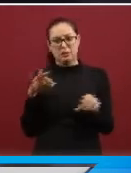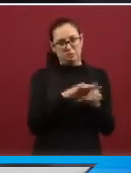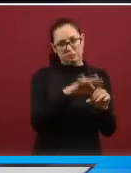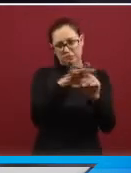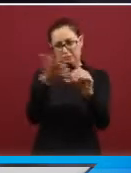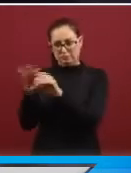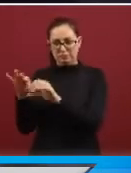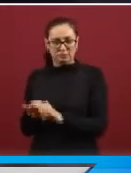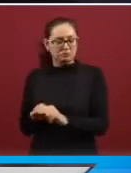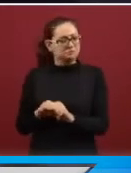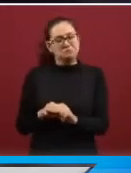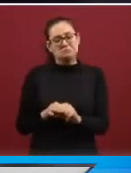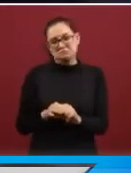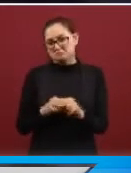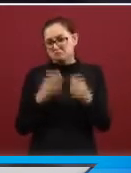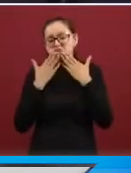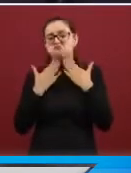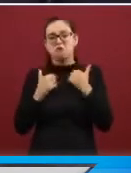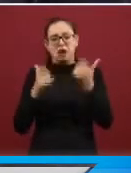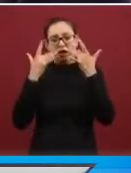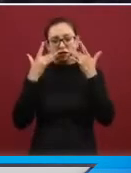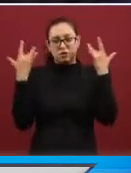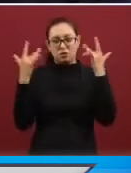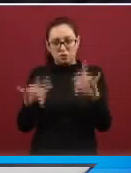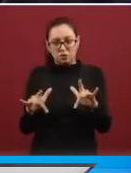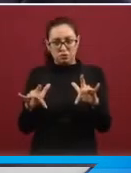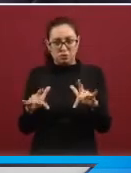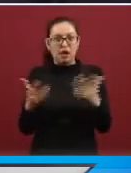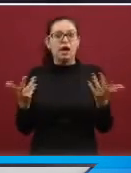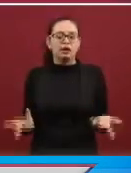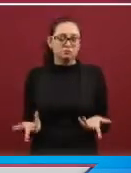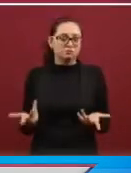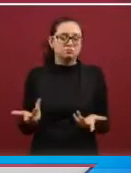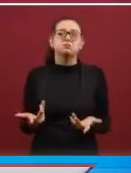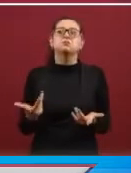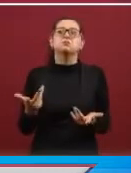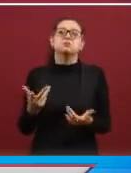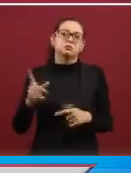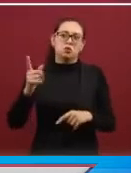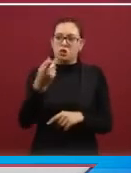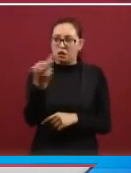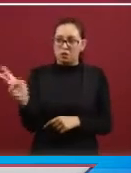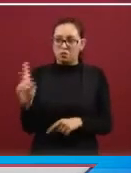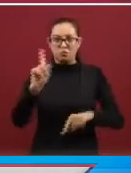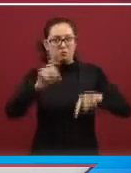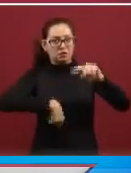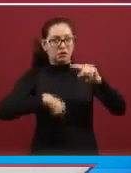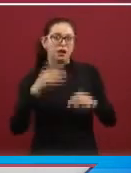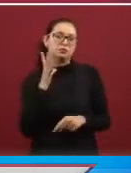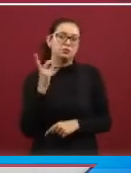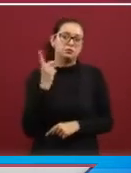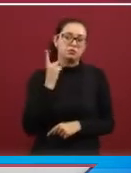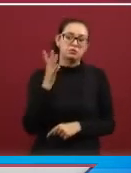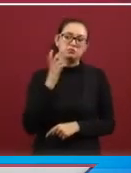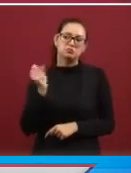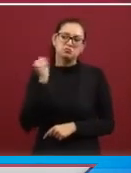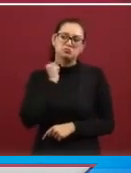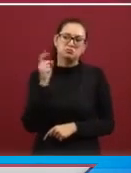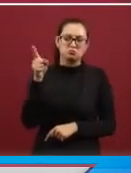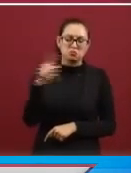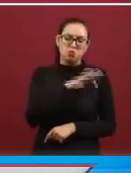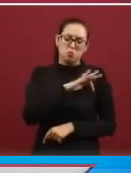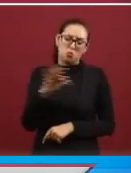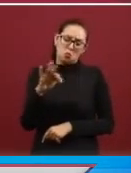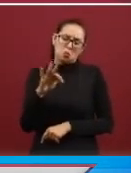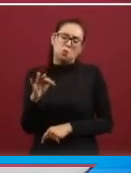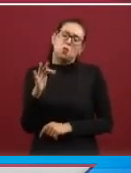lo designa, pero pueden haber modificaciones si este fuese el caso. Ayer se habló de la disposición del presidente para que se realice la consulta antes de las